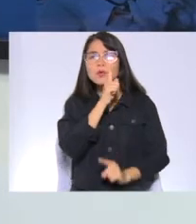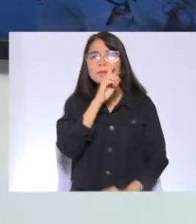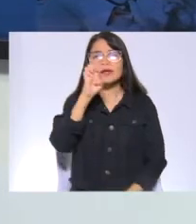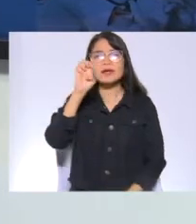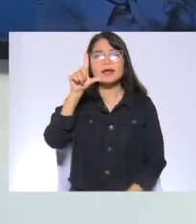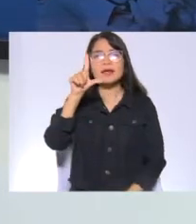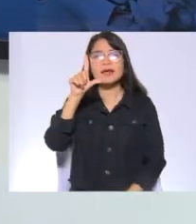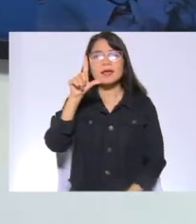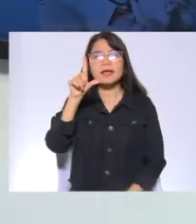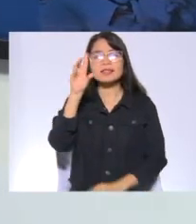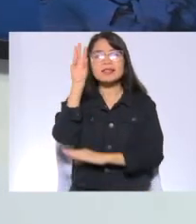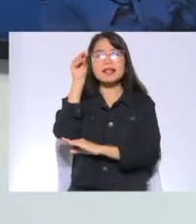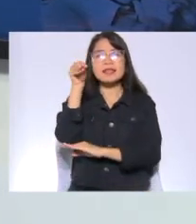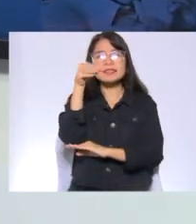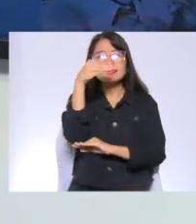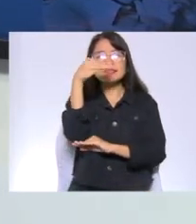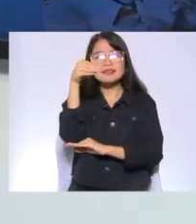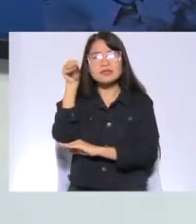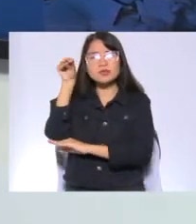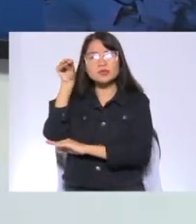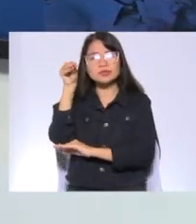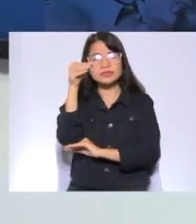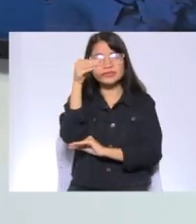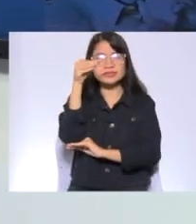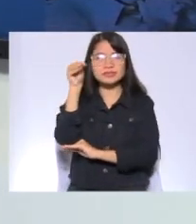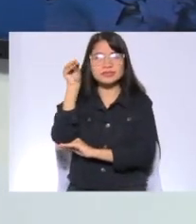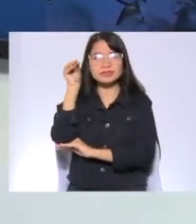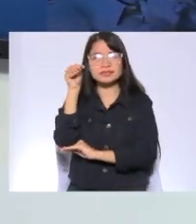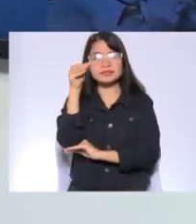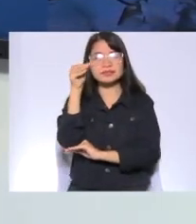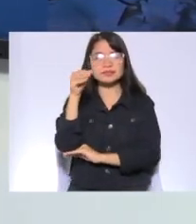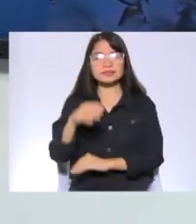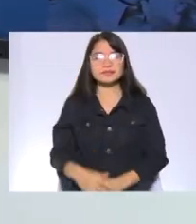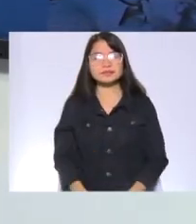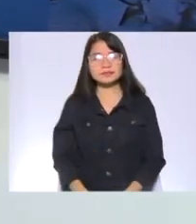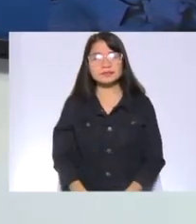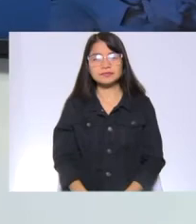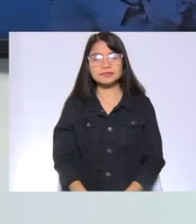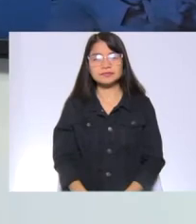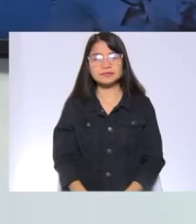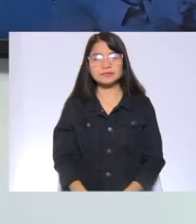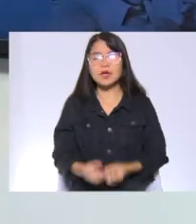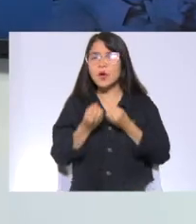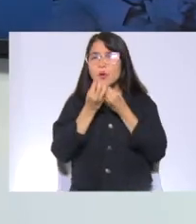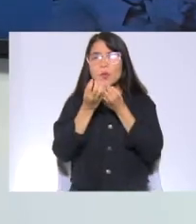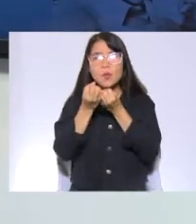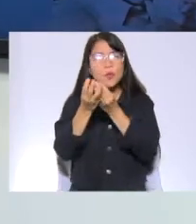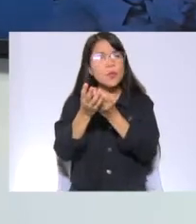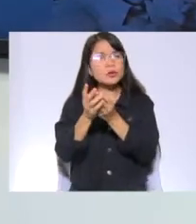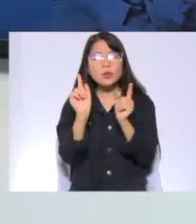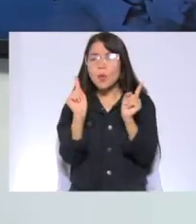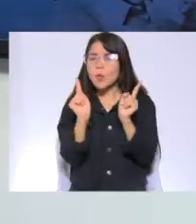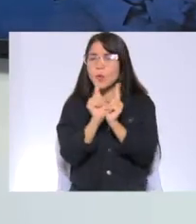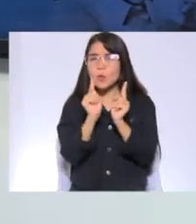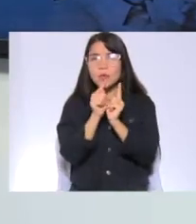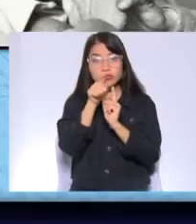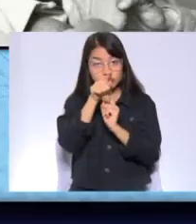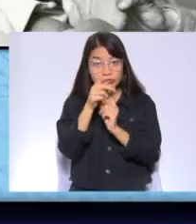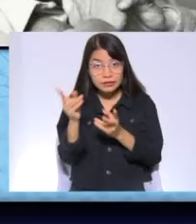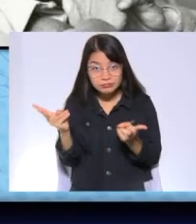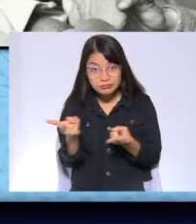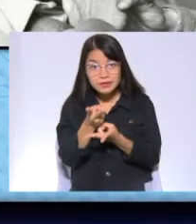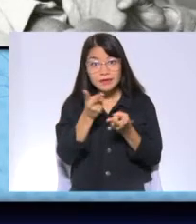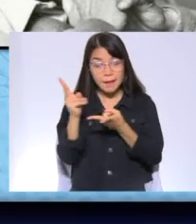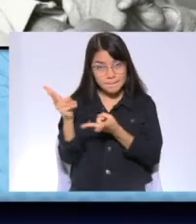Dinosaurio. Yo creo que más me tardo diciendo el título que si les recitaré el cuento, pero lo voy a invitar a que lo busquen.